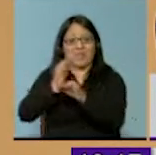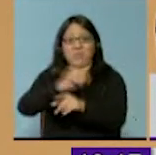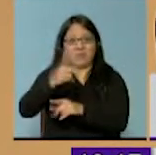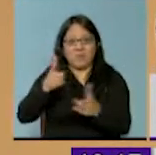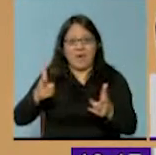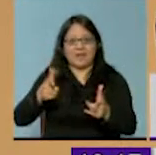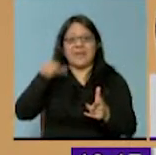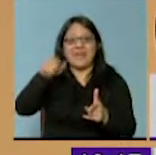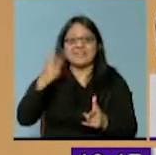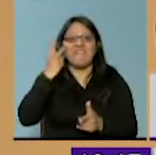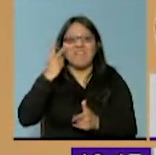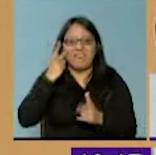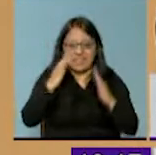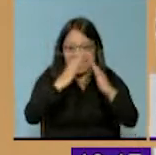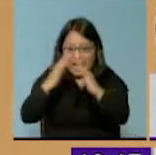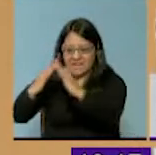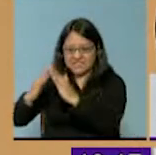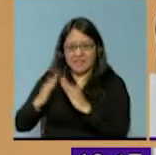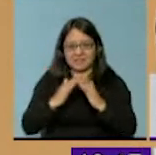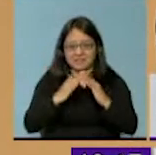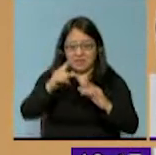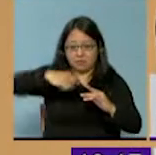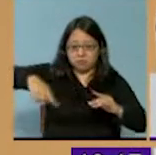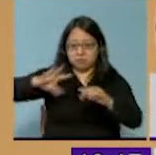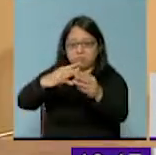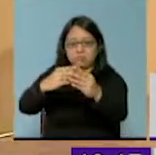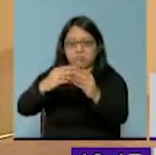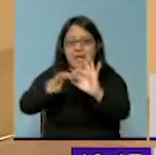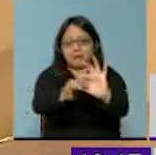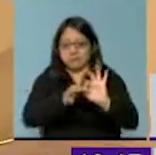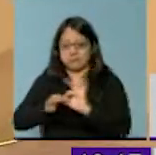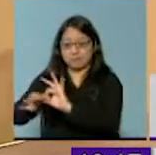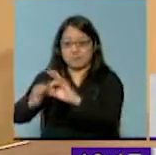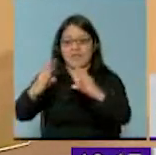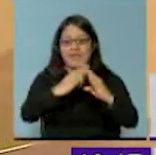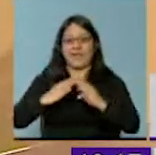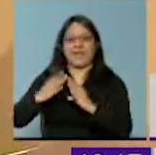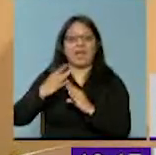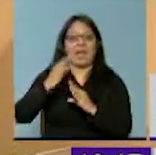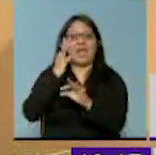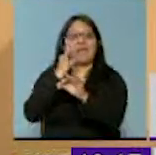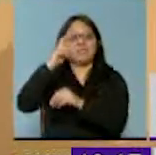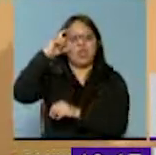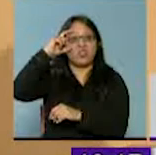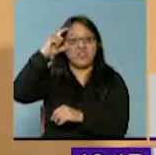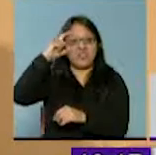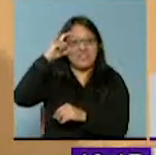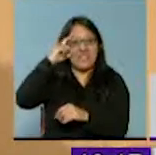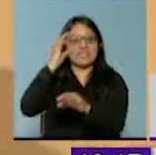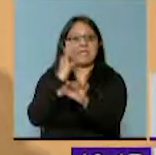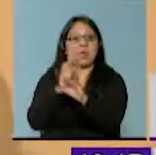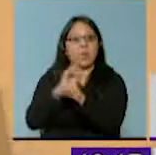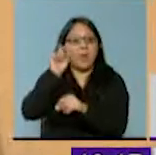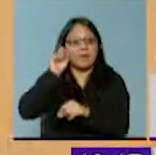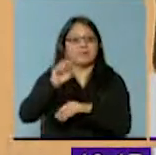establecimiento educativo de Alto Comedero son viviendas adaptadas para una escuela. Son 10 establecimientos que maneja en toda la provincia. Y hablando